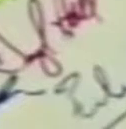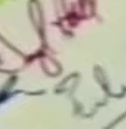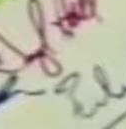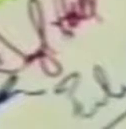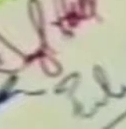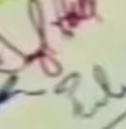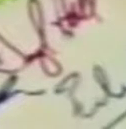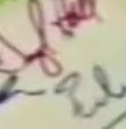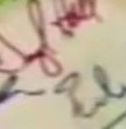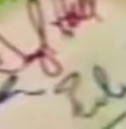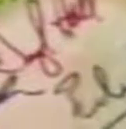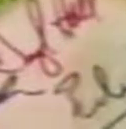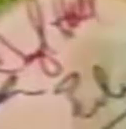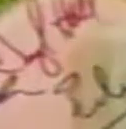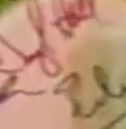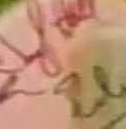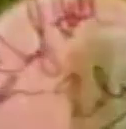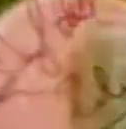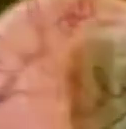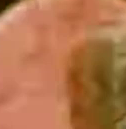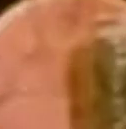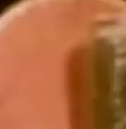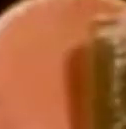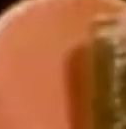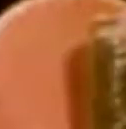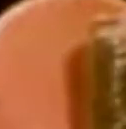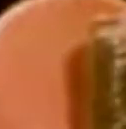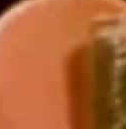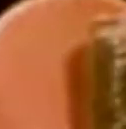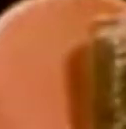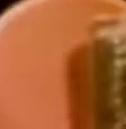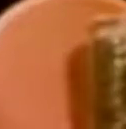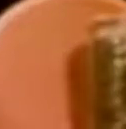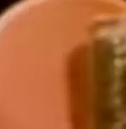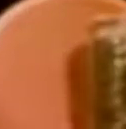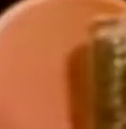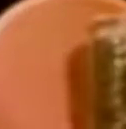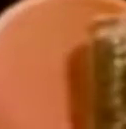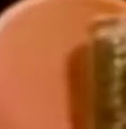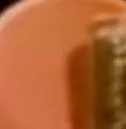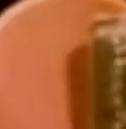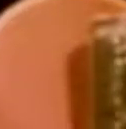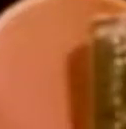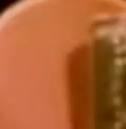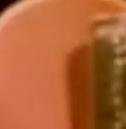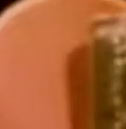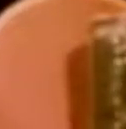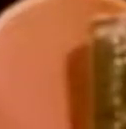There comes